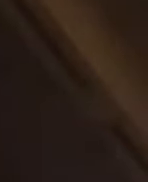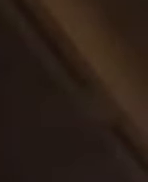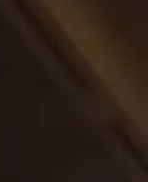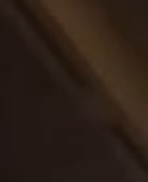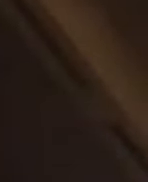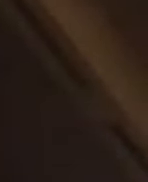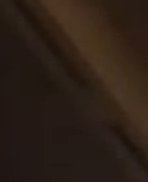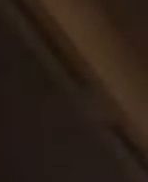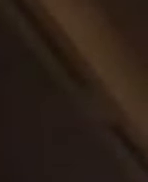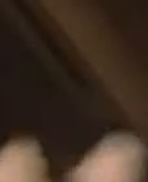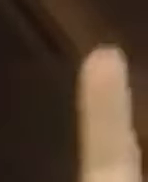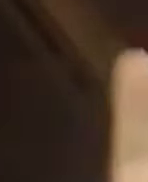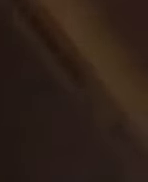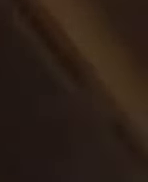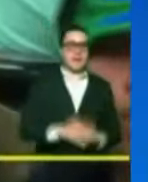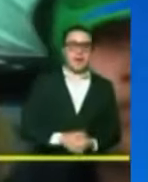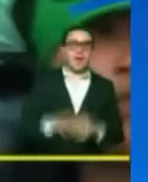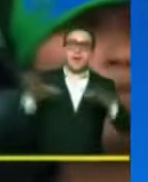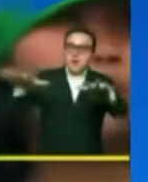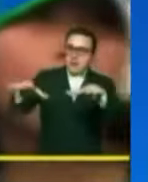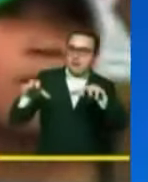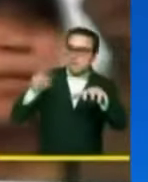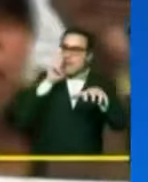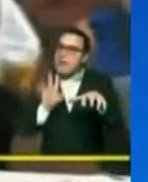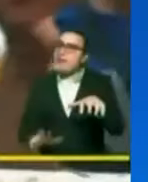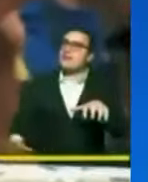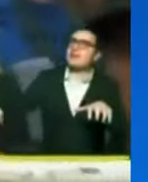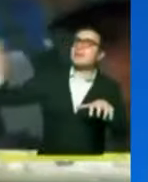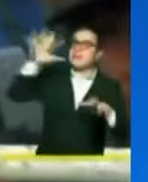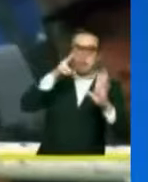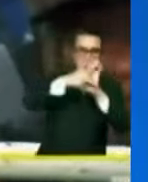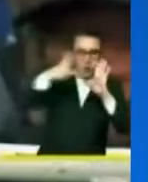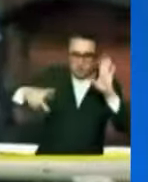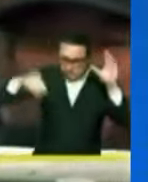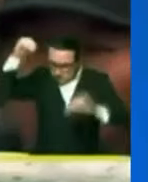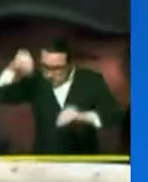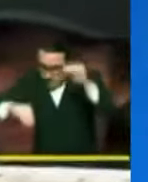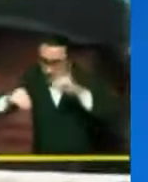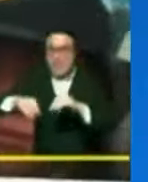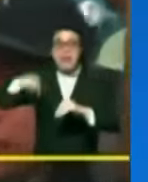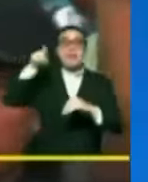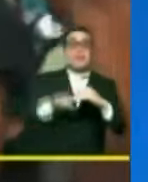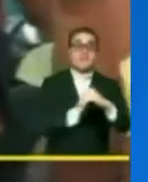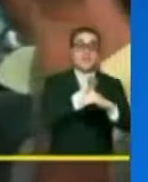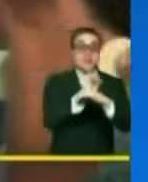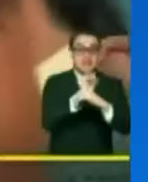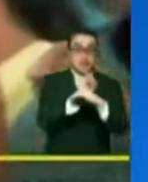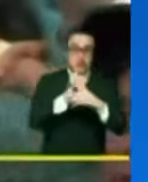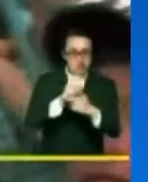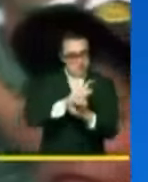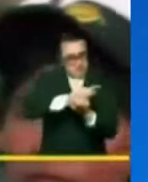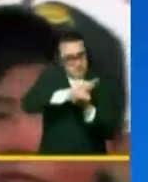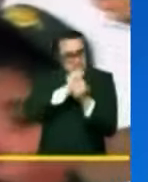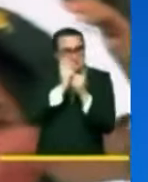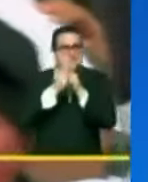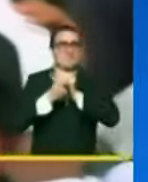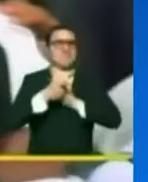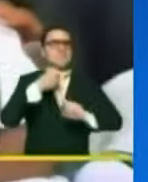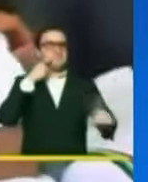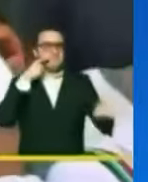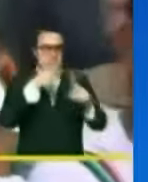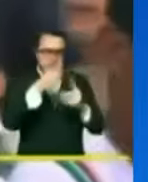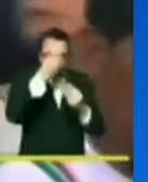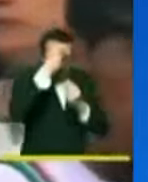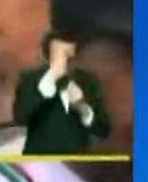pronto lo que le están diciendo es que esas propuestas maximalistas que tenía el presidente de inicio no el país no las